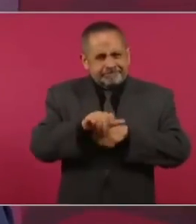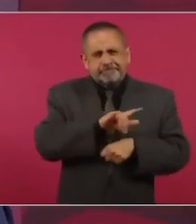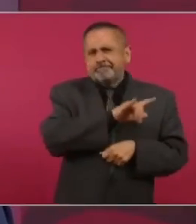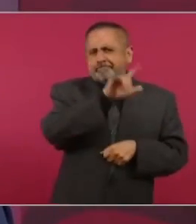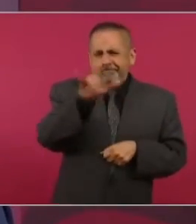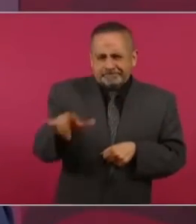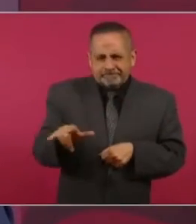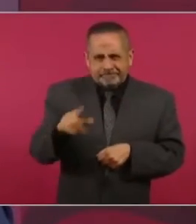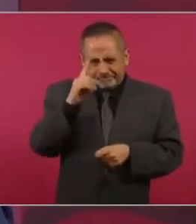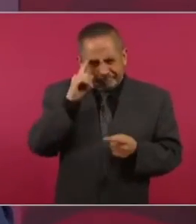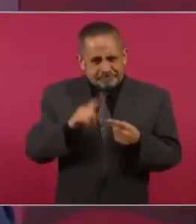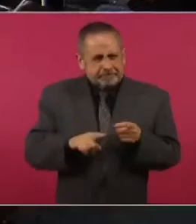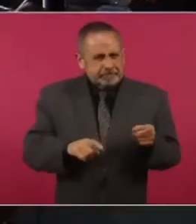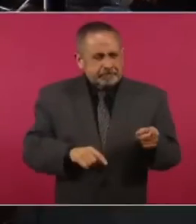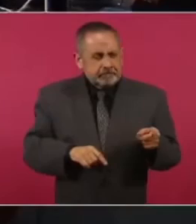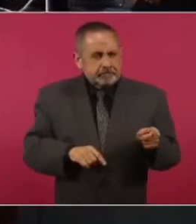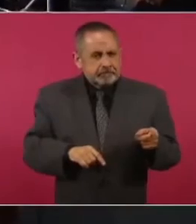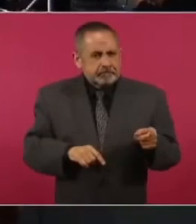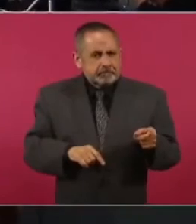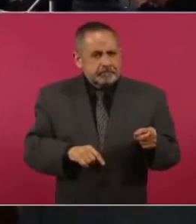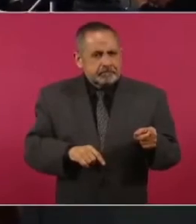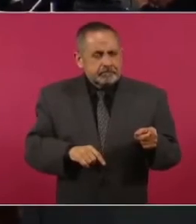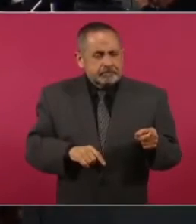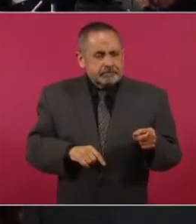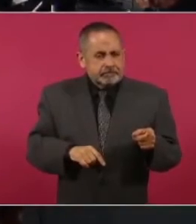sí, que